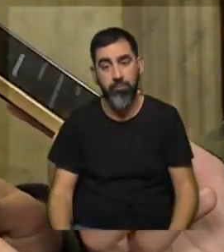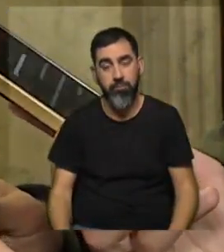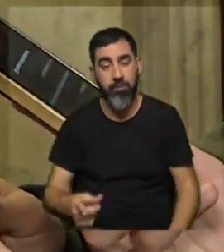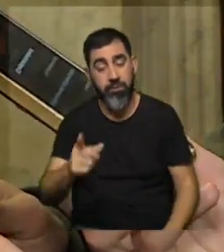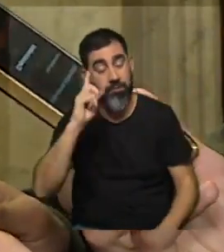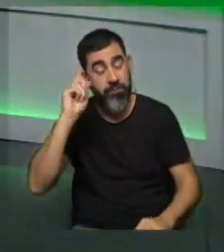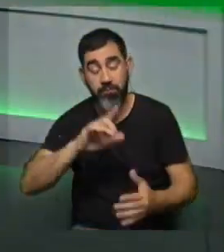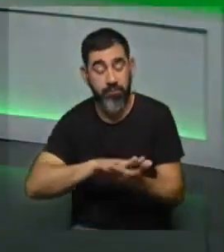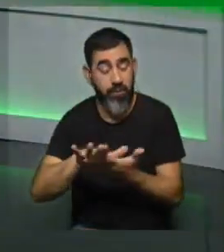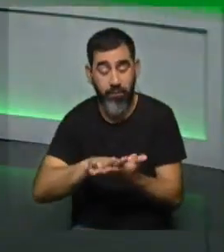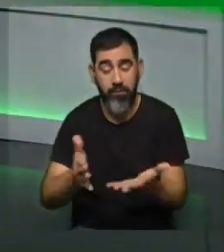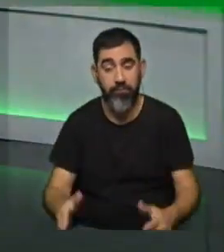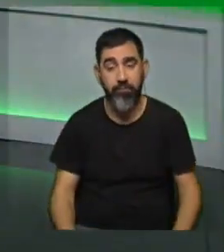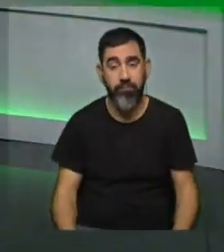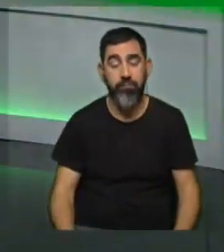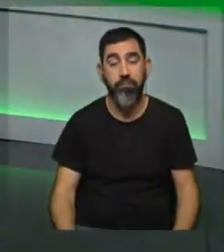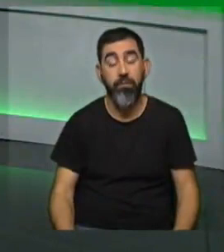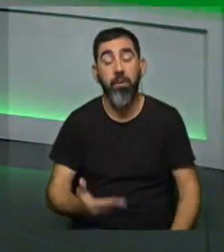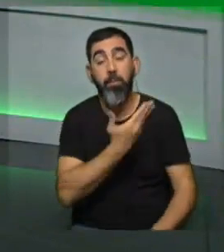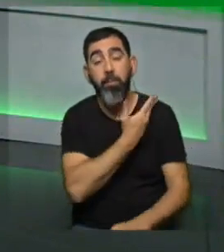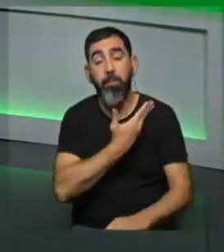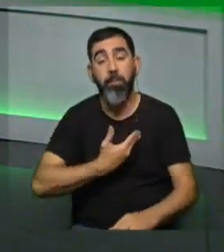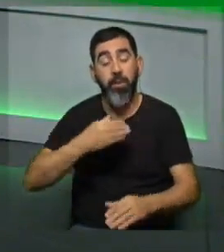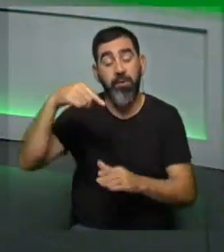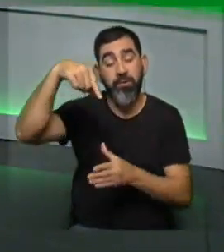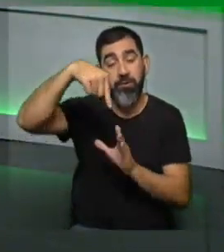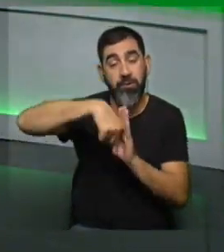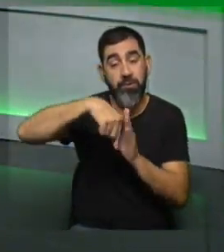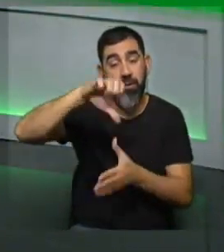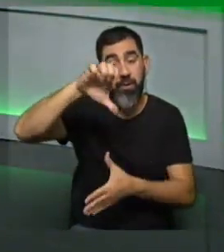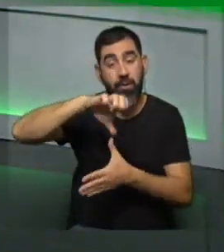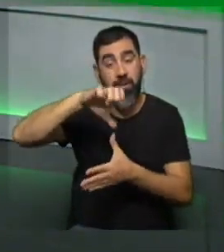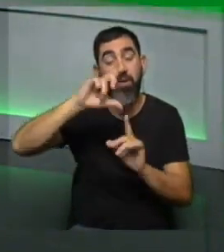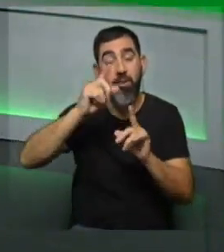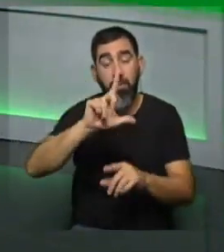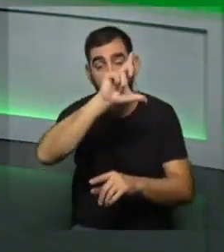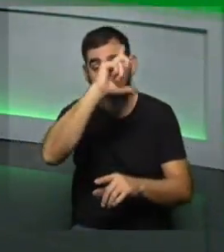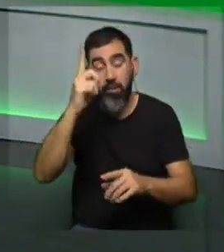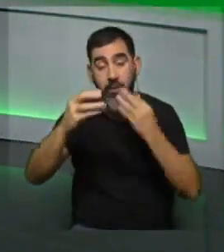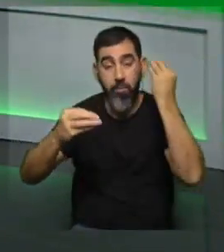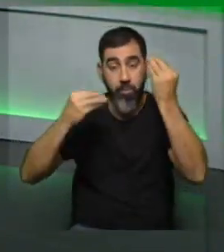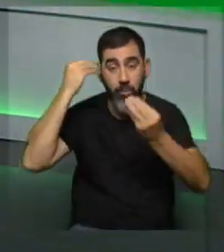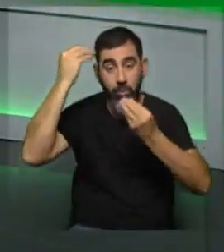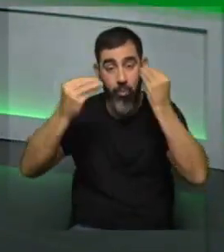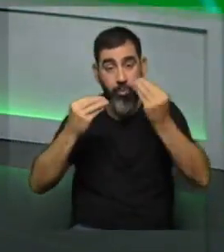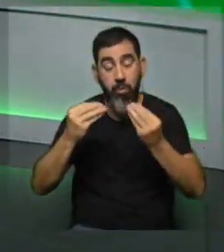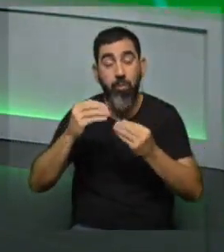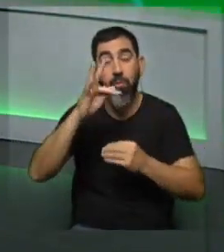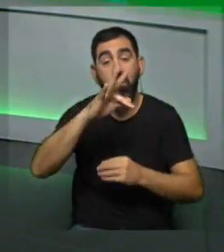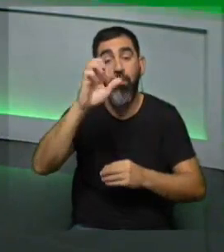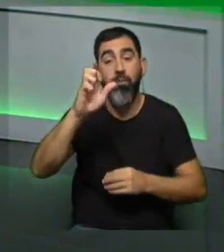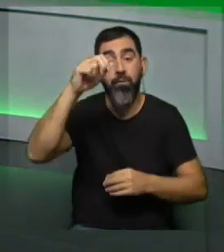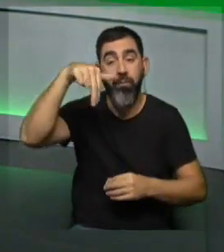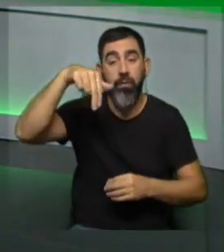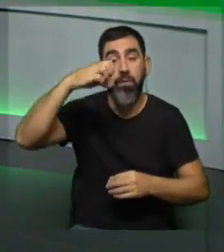improvisación los presidentes suramericanos incluido el uruguayo Luis lacalle Pau Están preocupados por el ingreso del